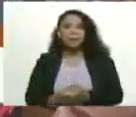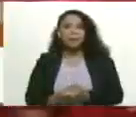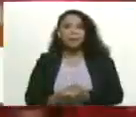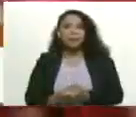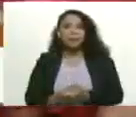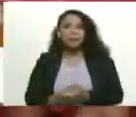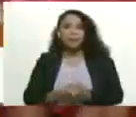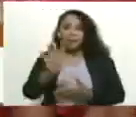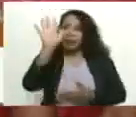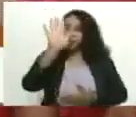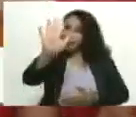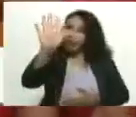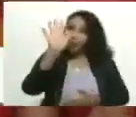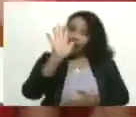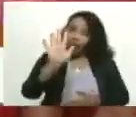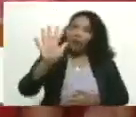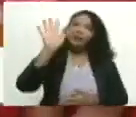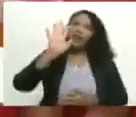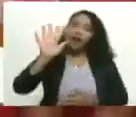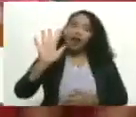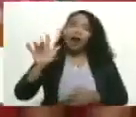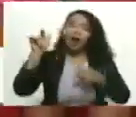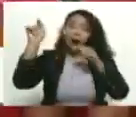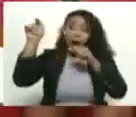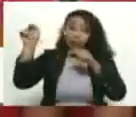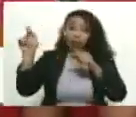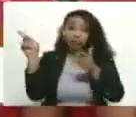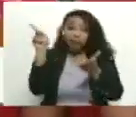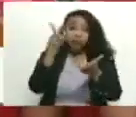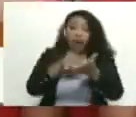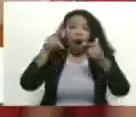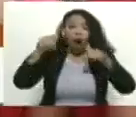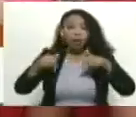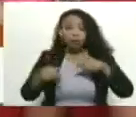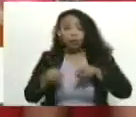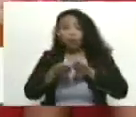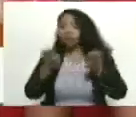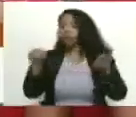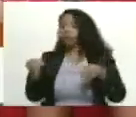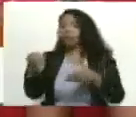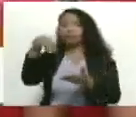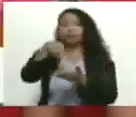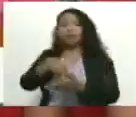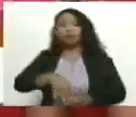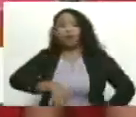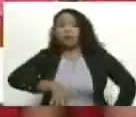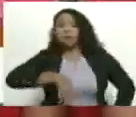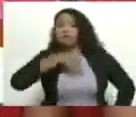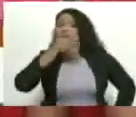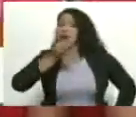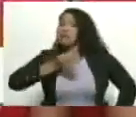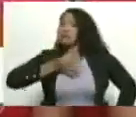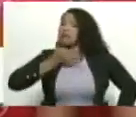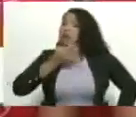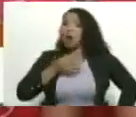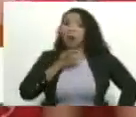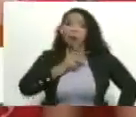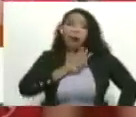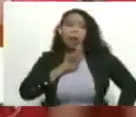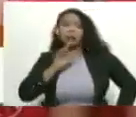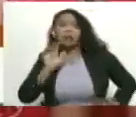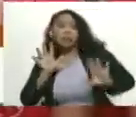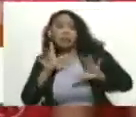Ya va, porque ya va, ve. Entonces ellos llegan aquí y se paran en su tarima y les dicen, con 4 o 10 personas que tienen al